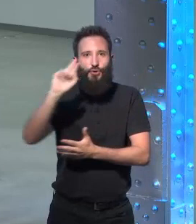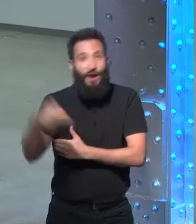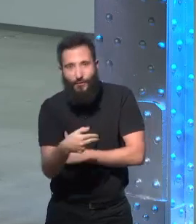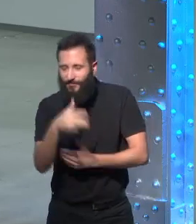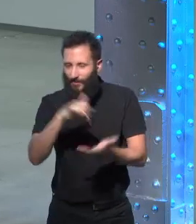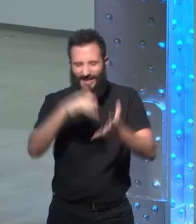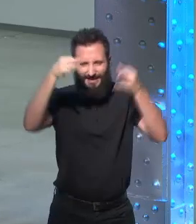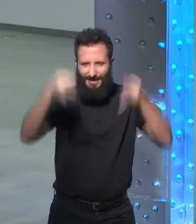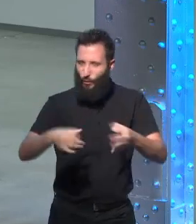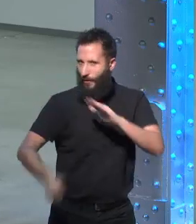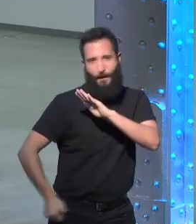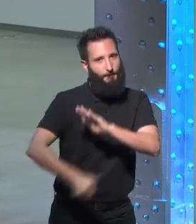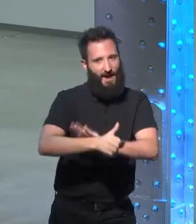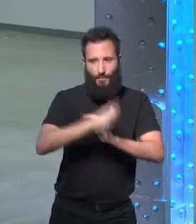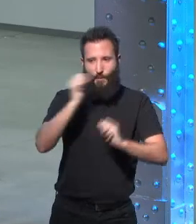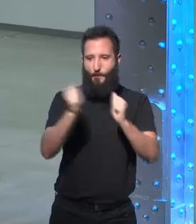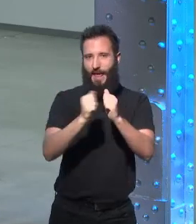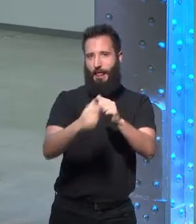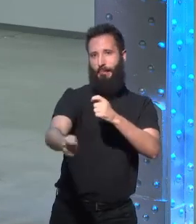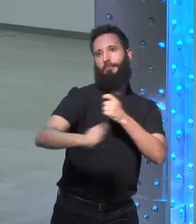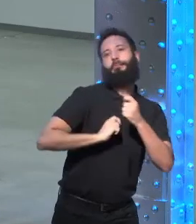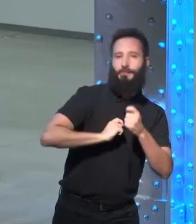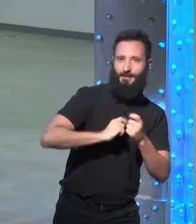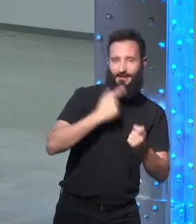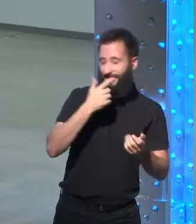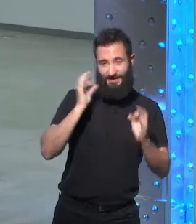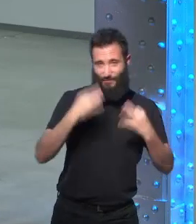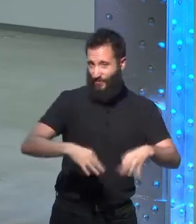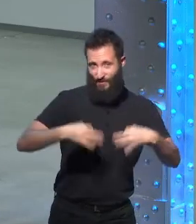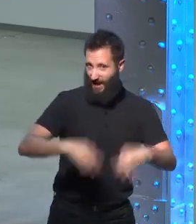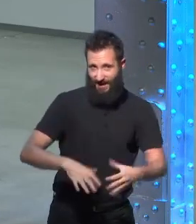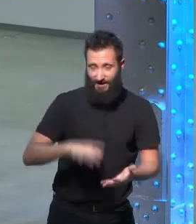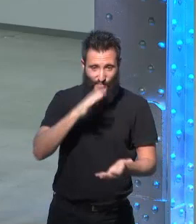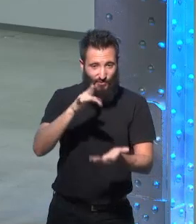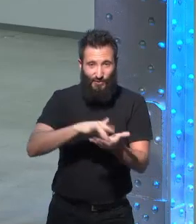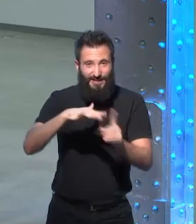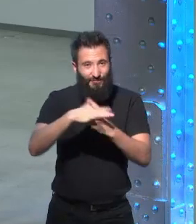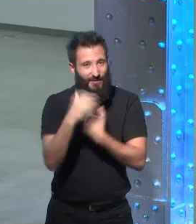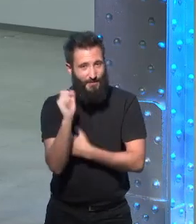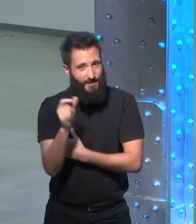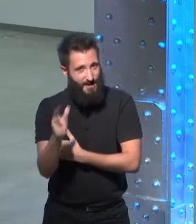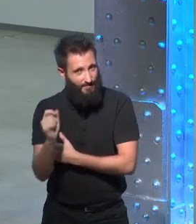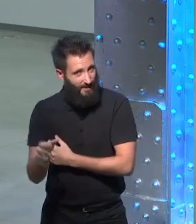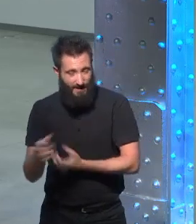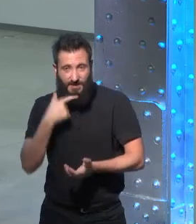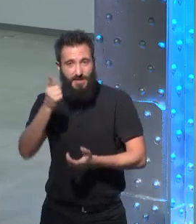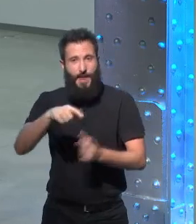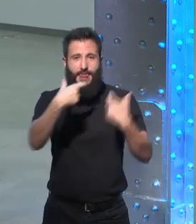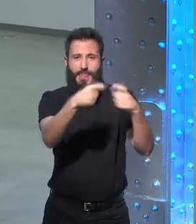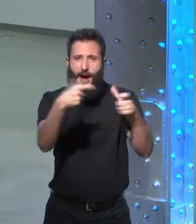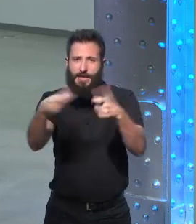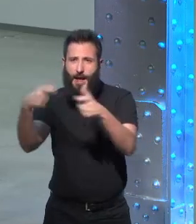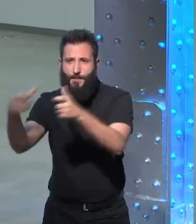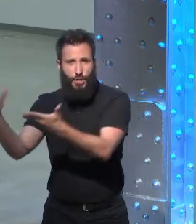seguro es que reciba una piedra, que es lo que suele suceder en estos casos, y tenemos a todos los